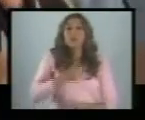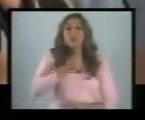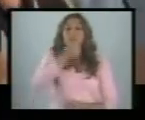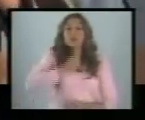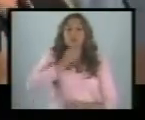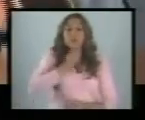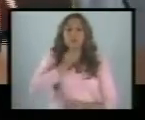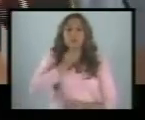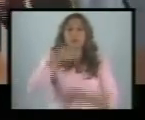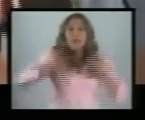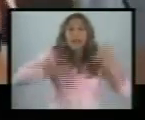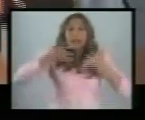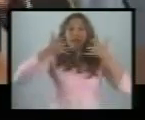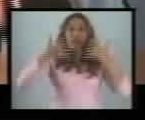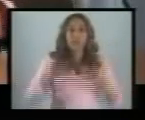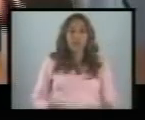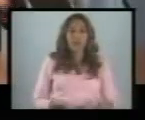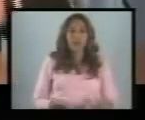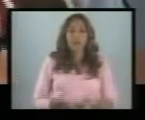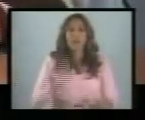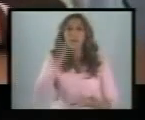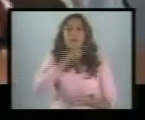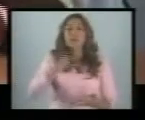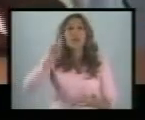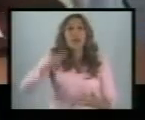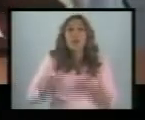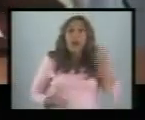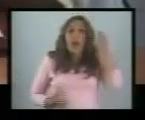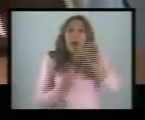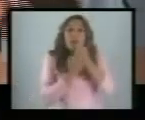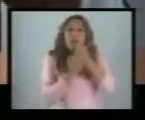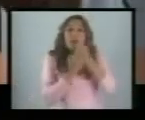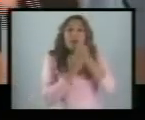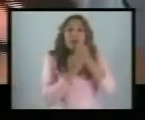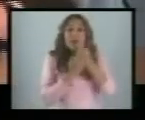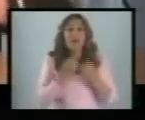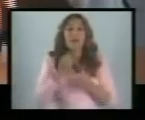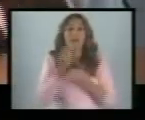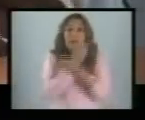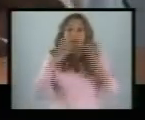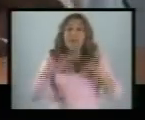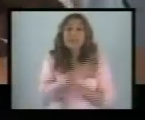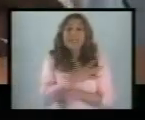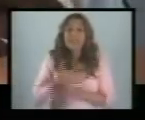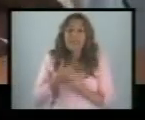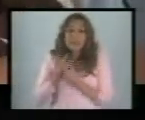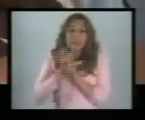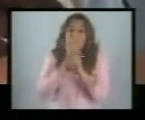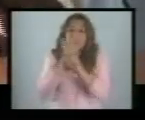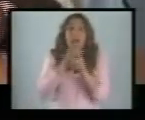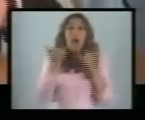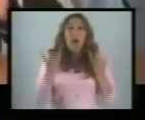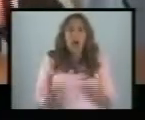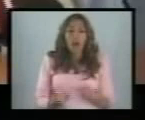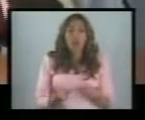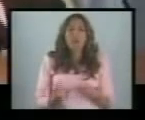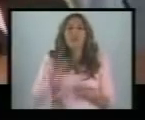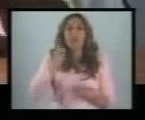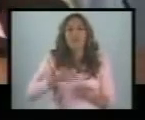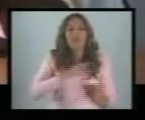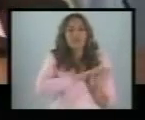sin voz, aquellos que nunca han aportado a la democracia y pretenden acecharlas hoy deben